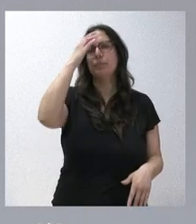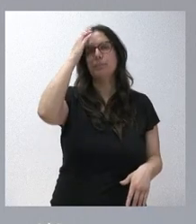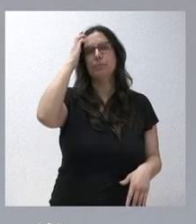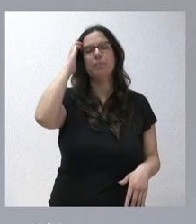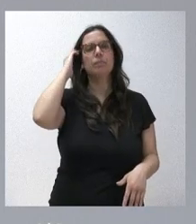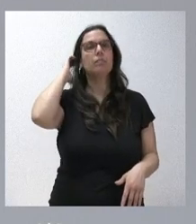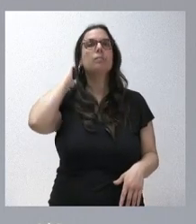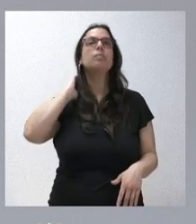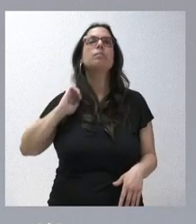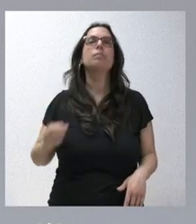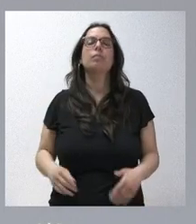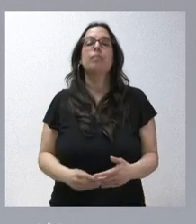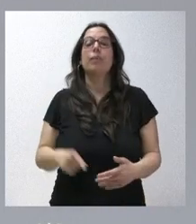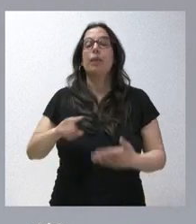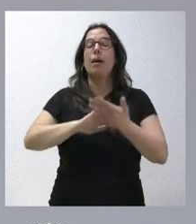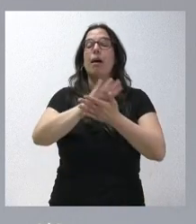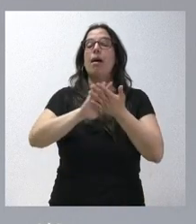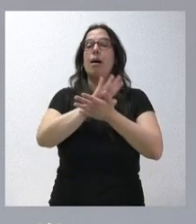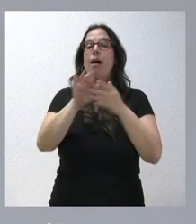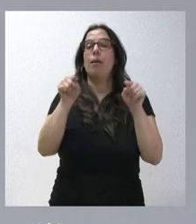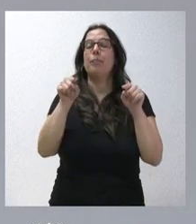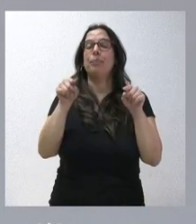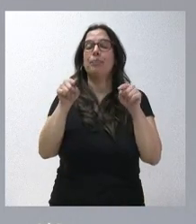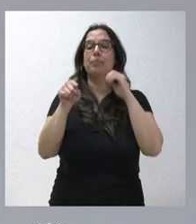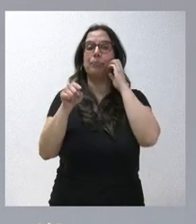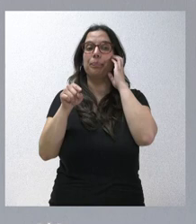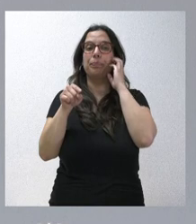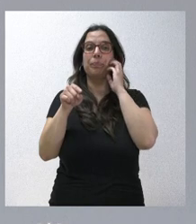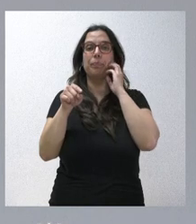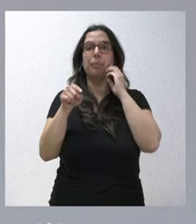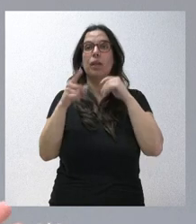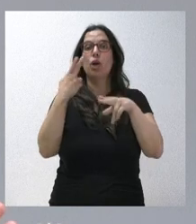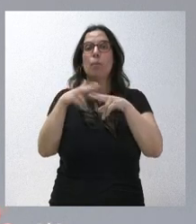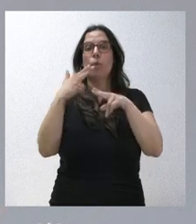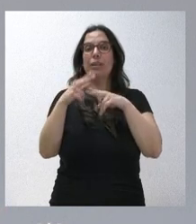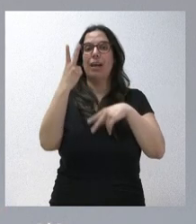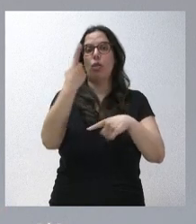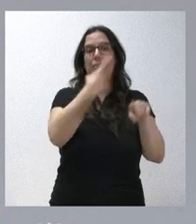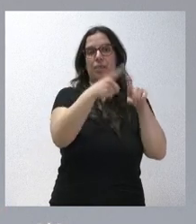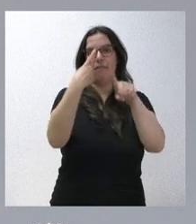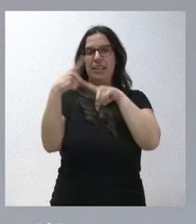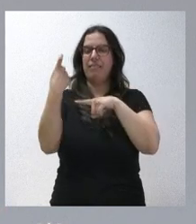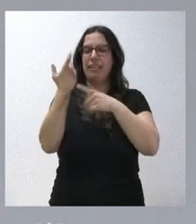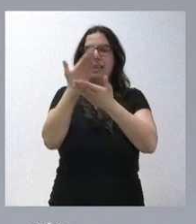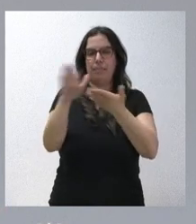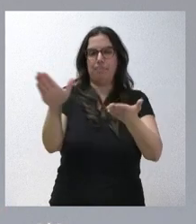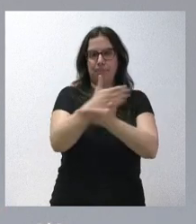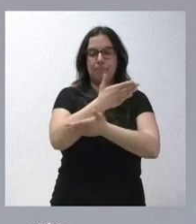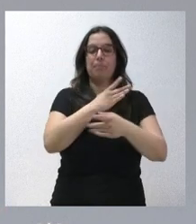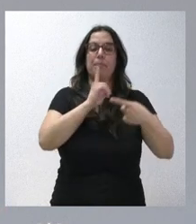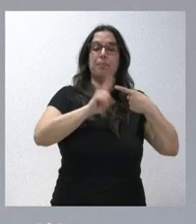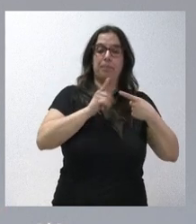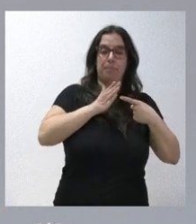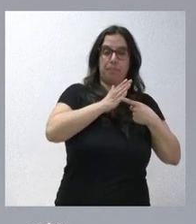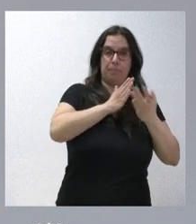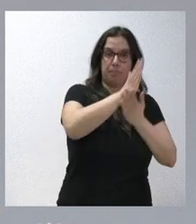e estamos hablando de dos políticas distintas que conviene diferenciar por un lado está